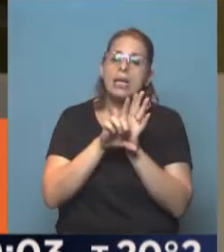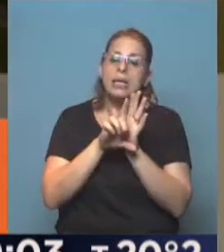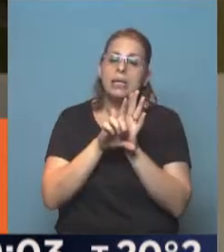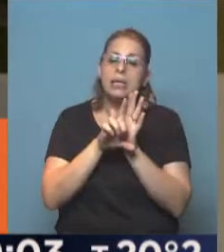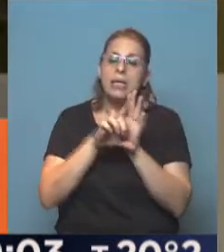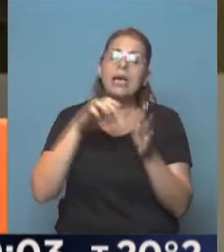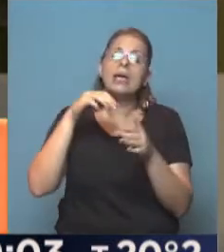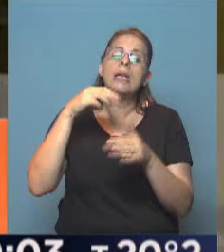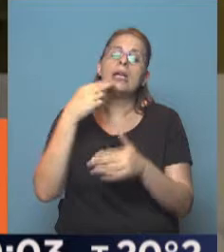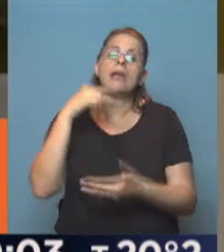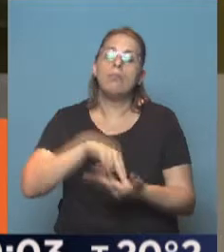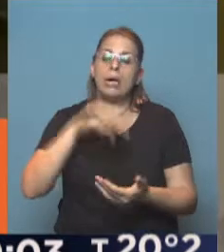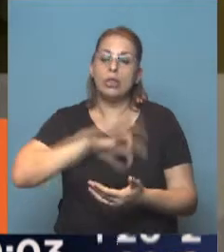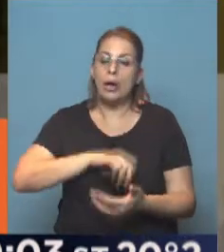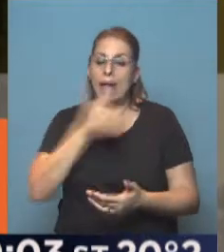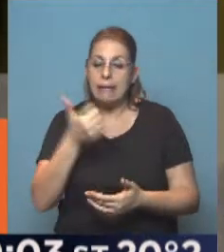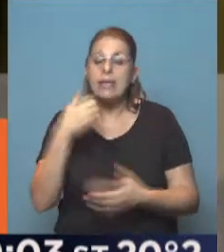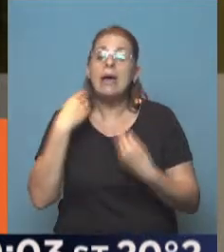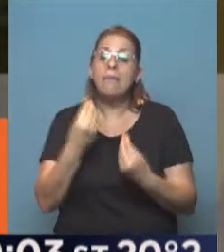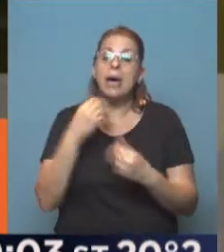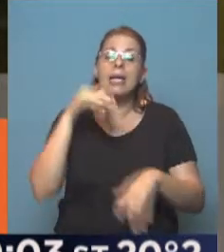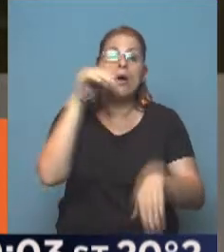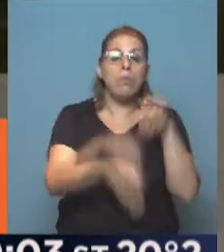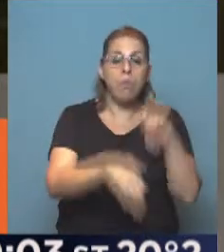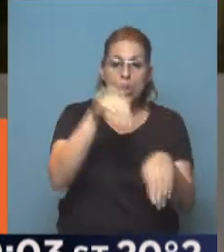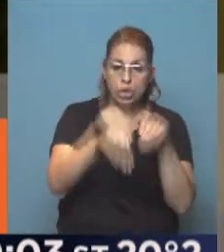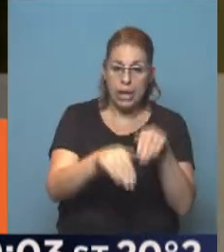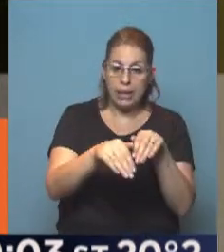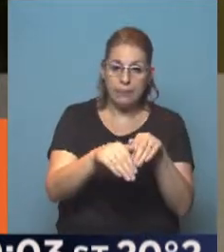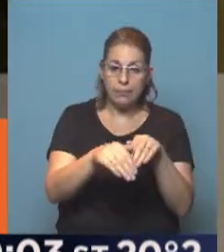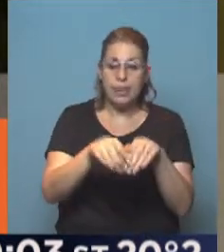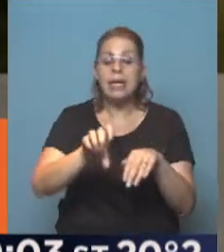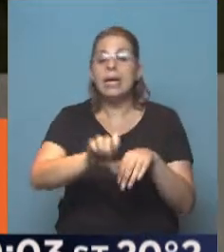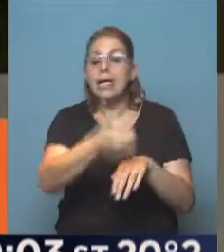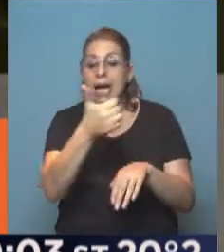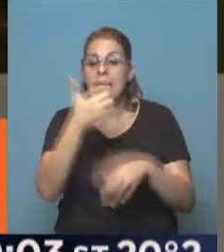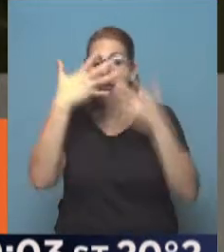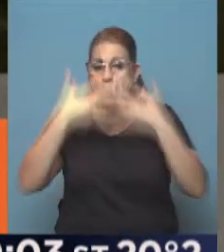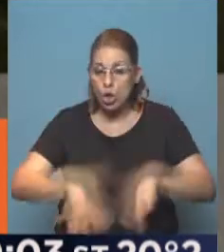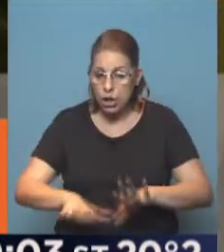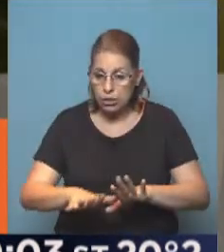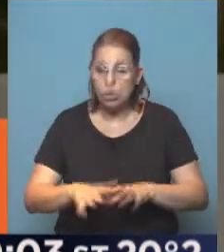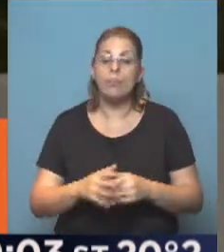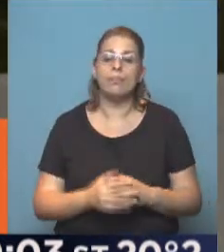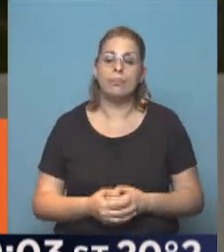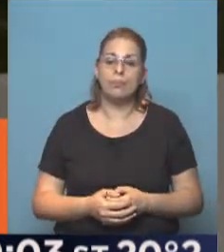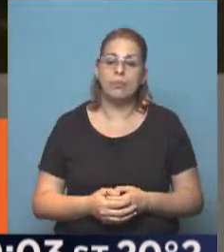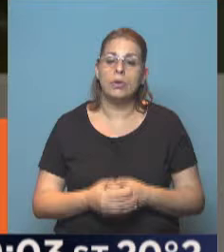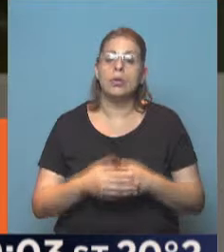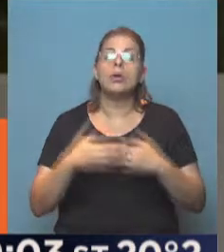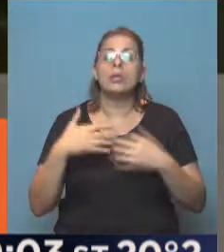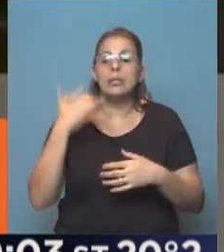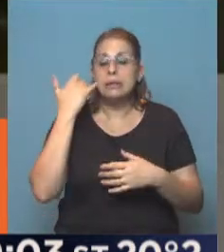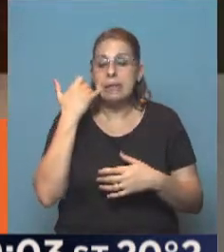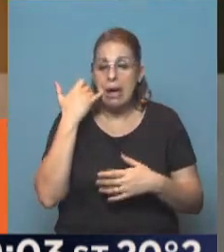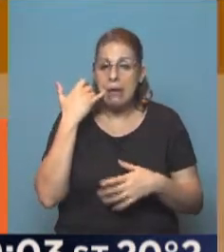de impuesto a las ganancias para que se vote en particular. Bueno, ganó este proyecto, está